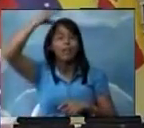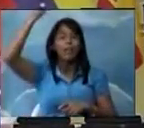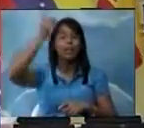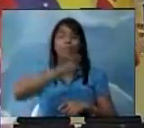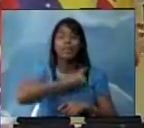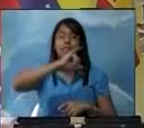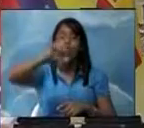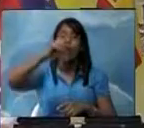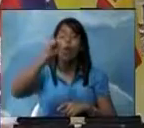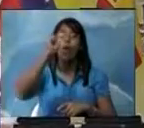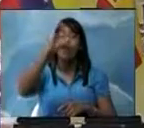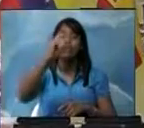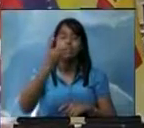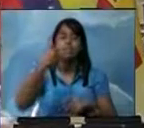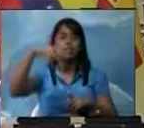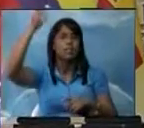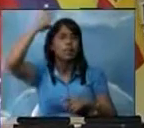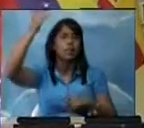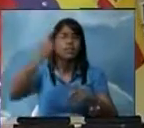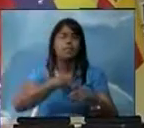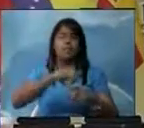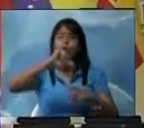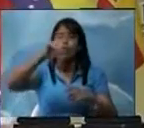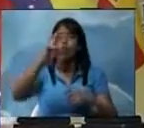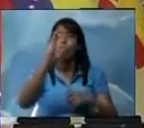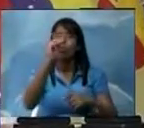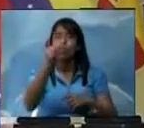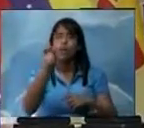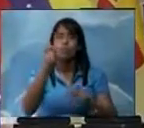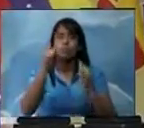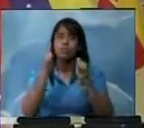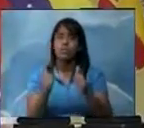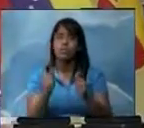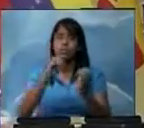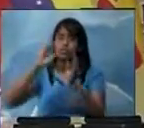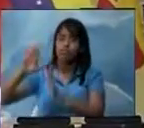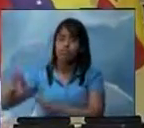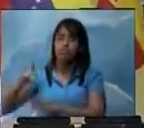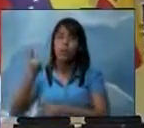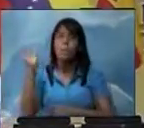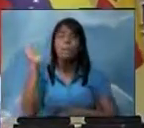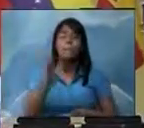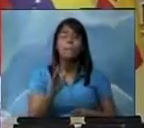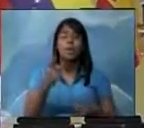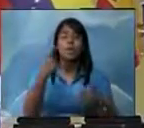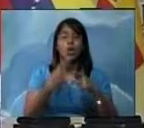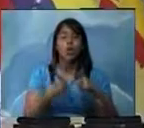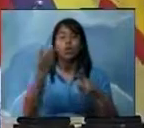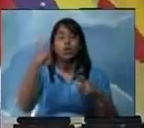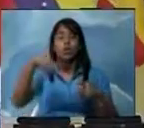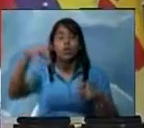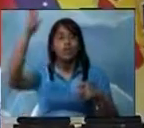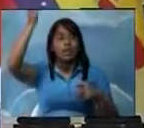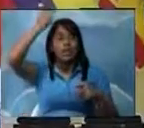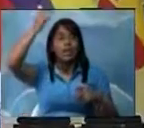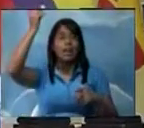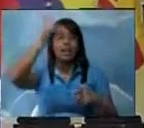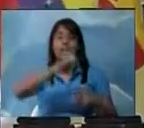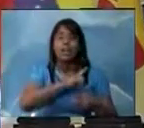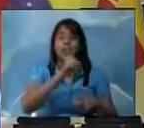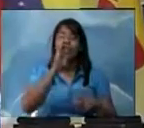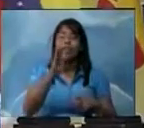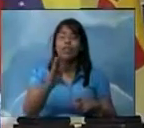de Joacim, rey de Judá, bien ubicado, vino Nabucodonosor, rey